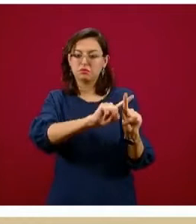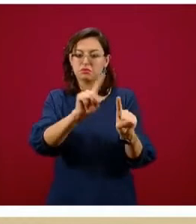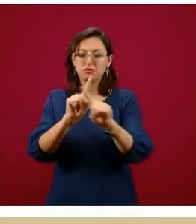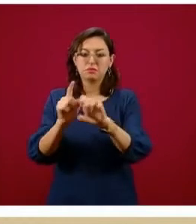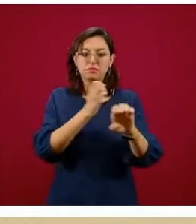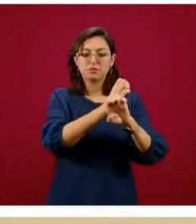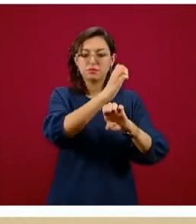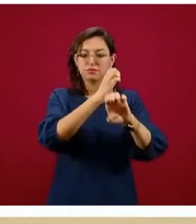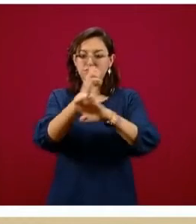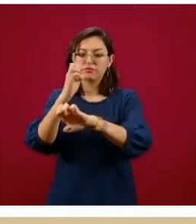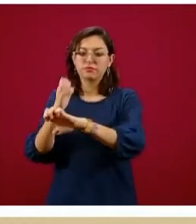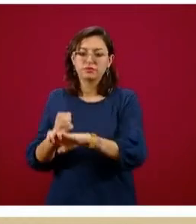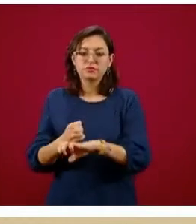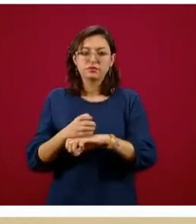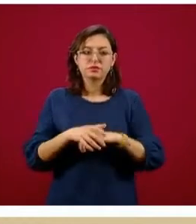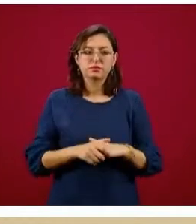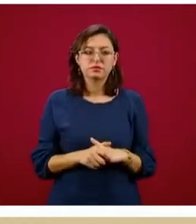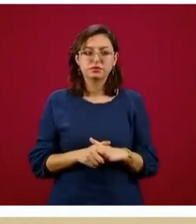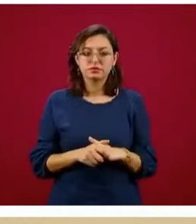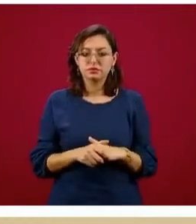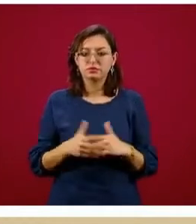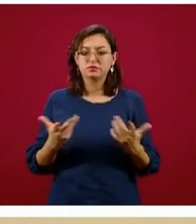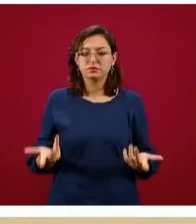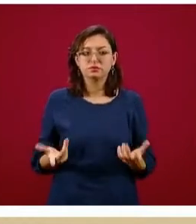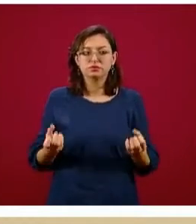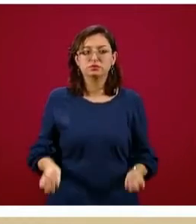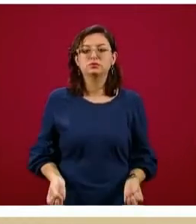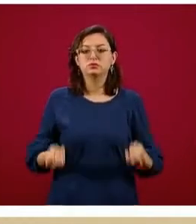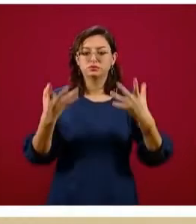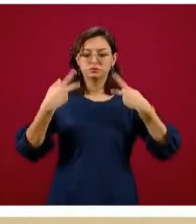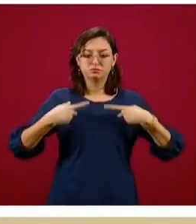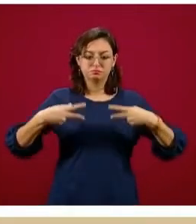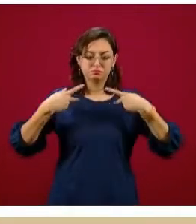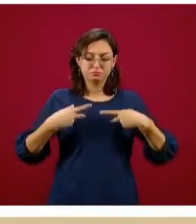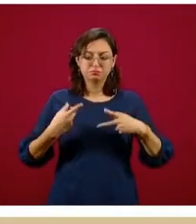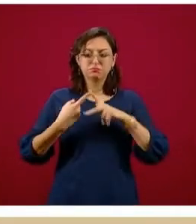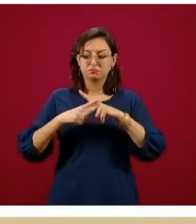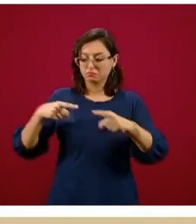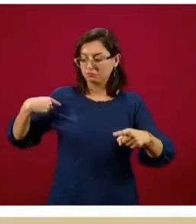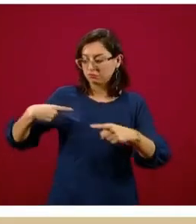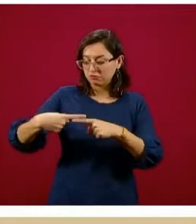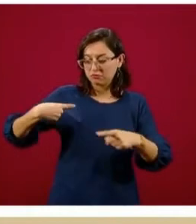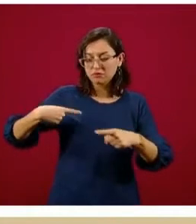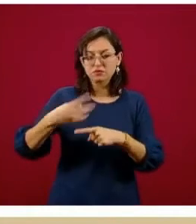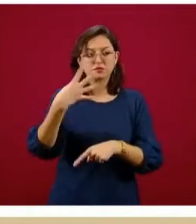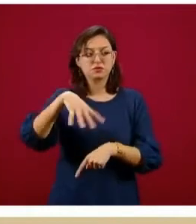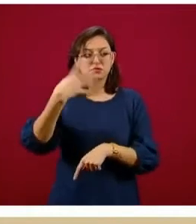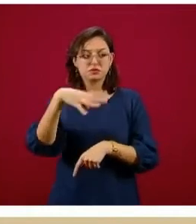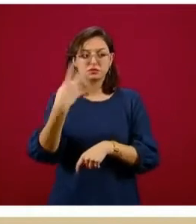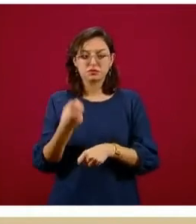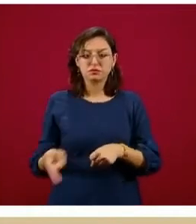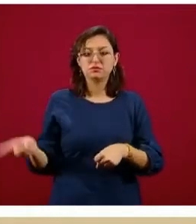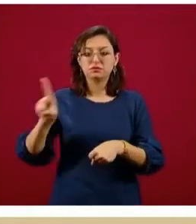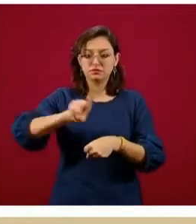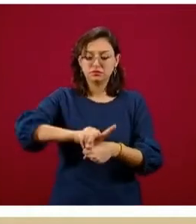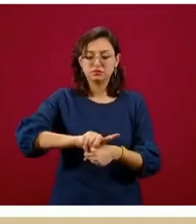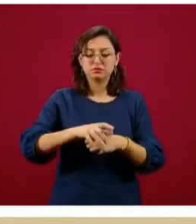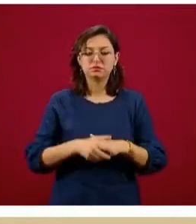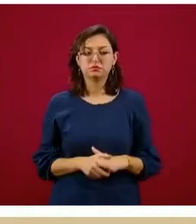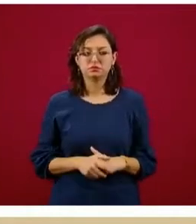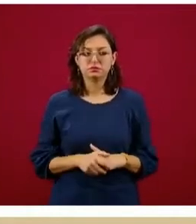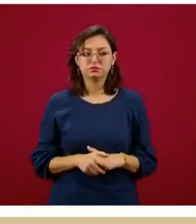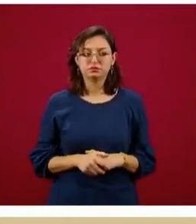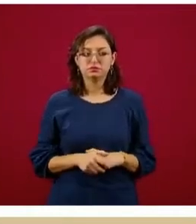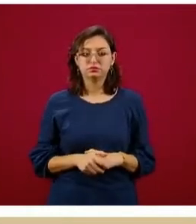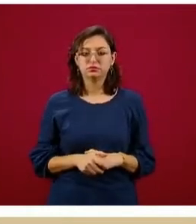más activos, es decir, dado que estas son la cantidad de casos con inicio de síntomas en los últimos 14 días, entonces también representarían